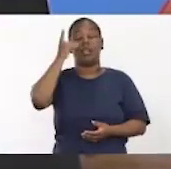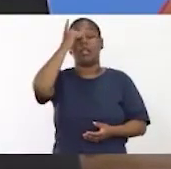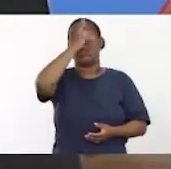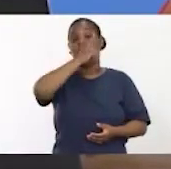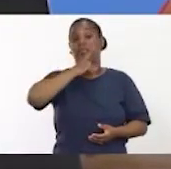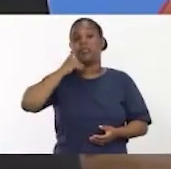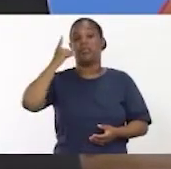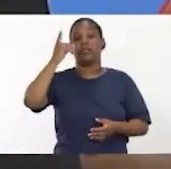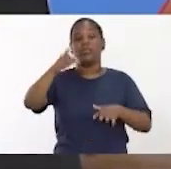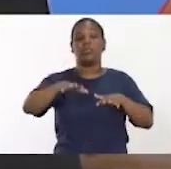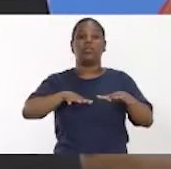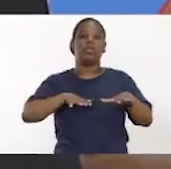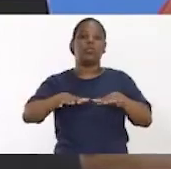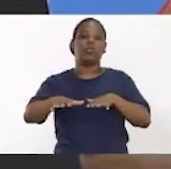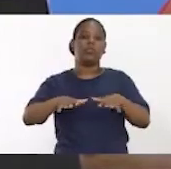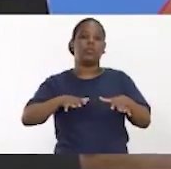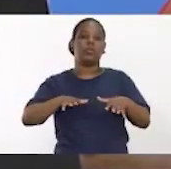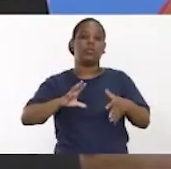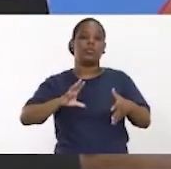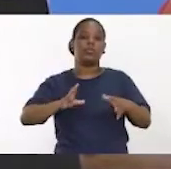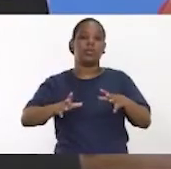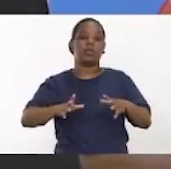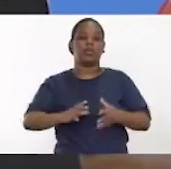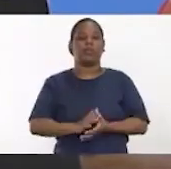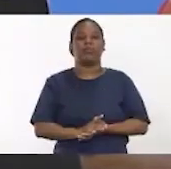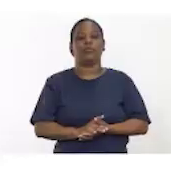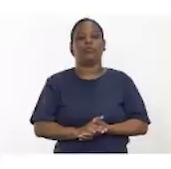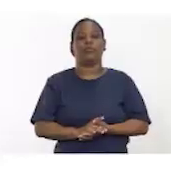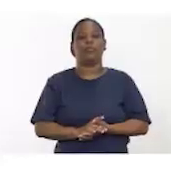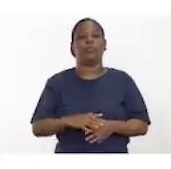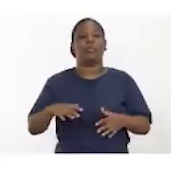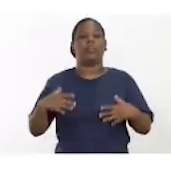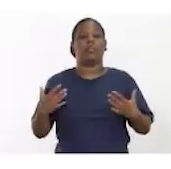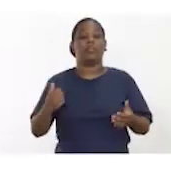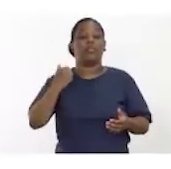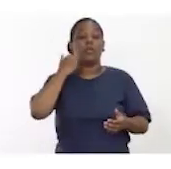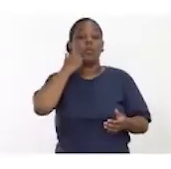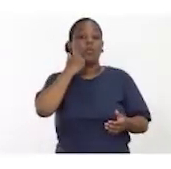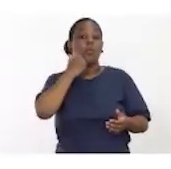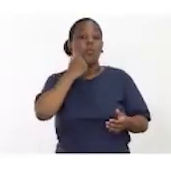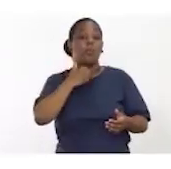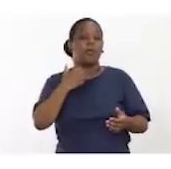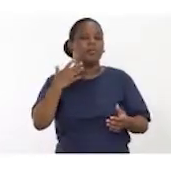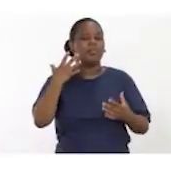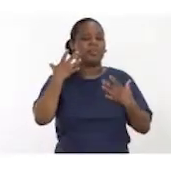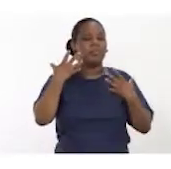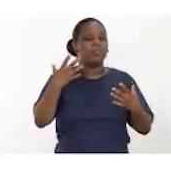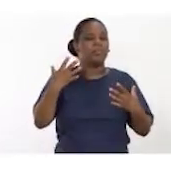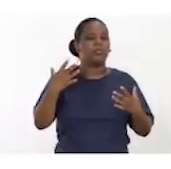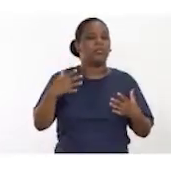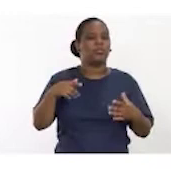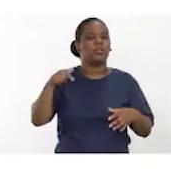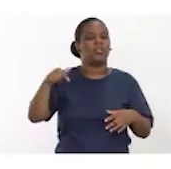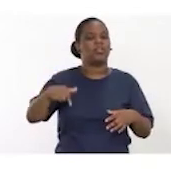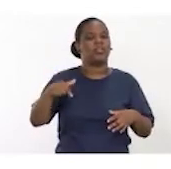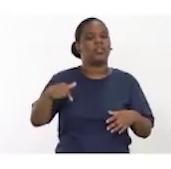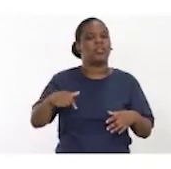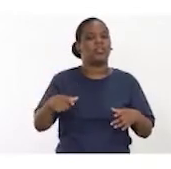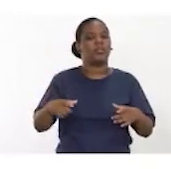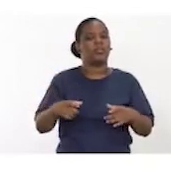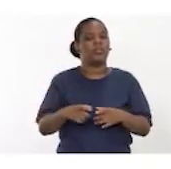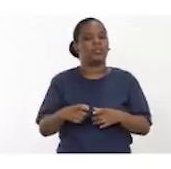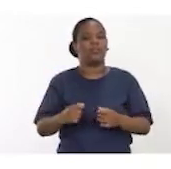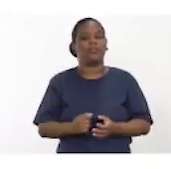del movimiento mecánico. ¿Qué es lo más importante de esta